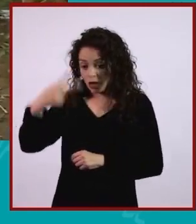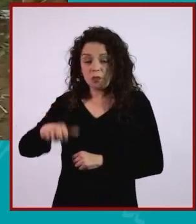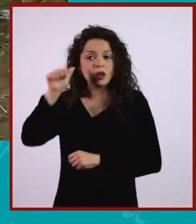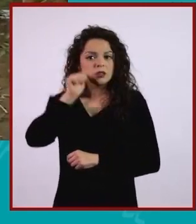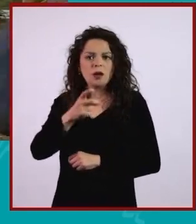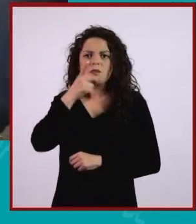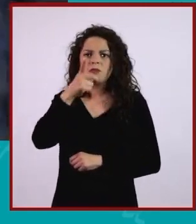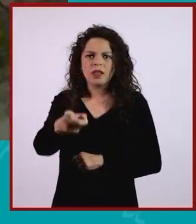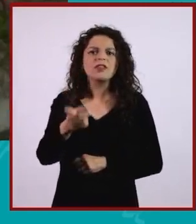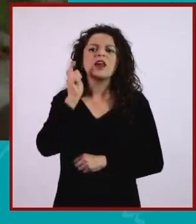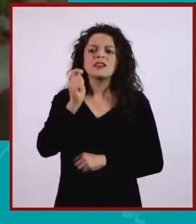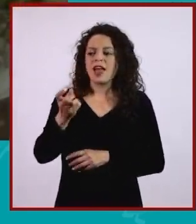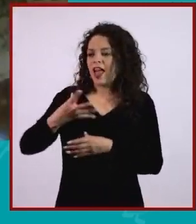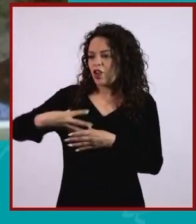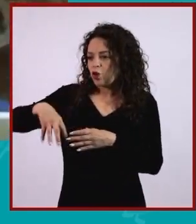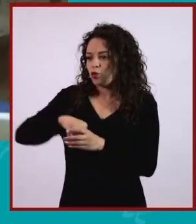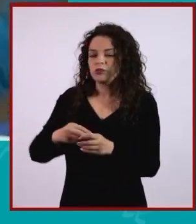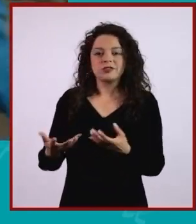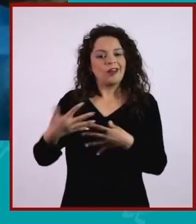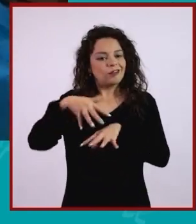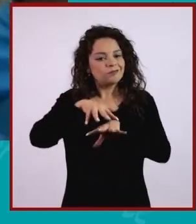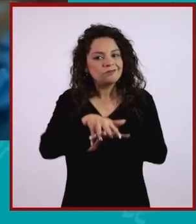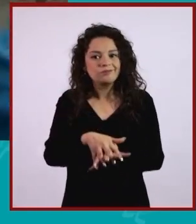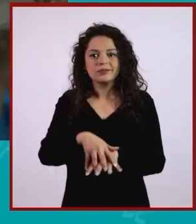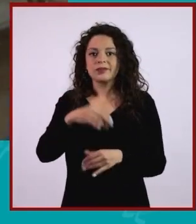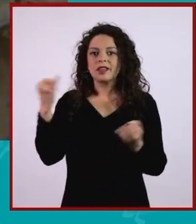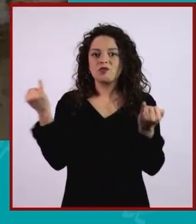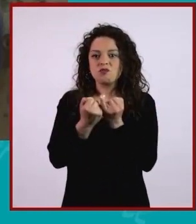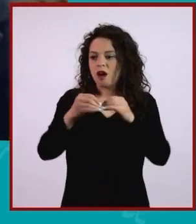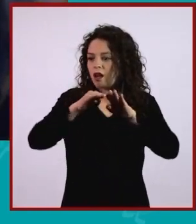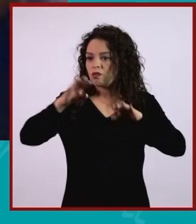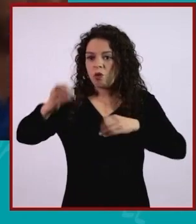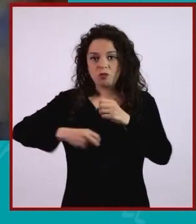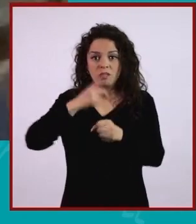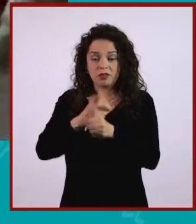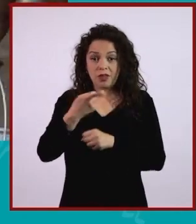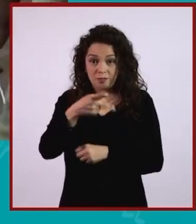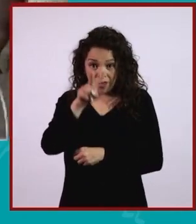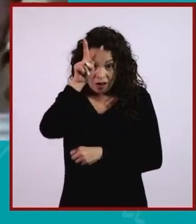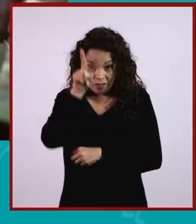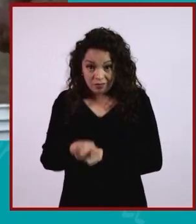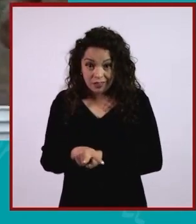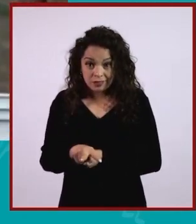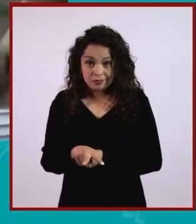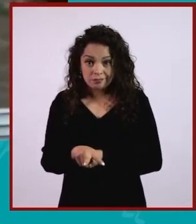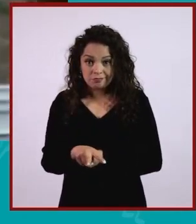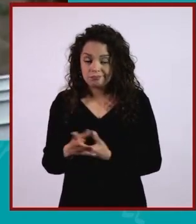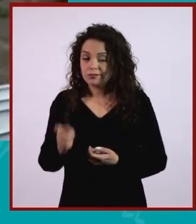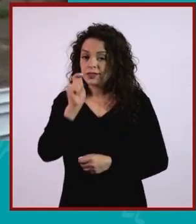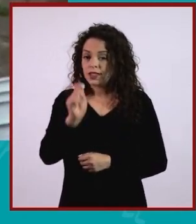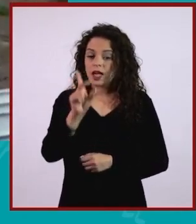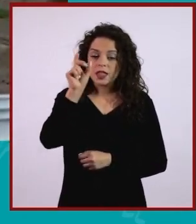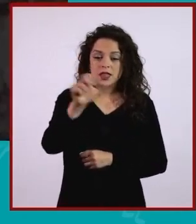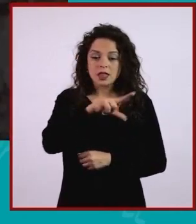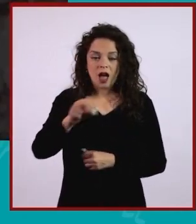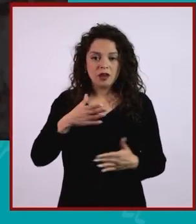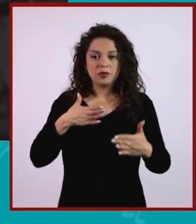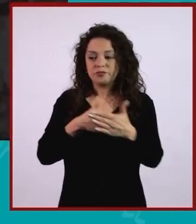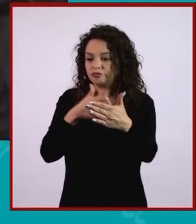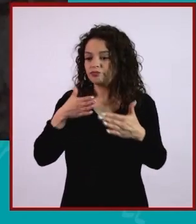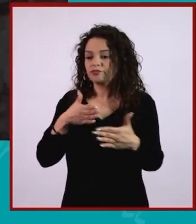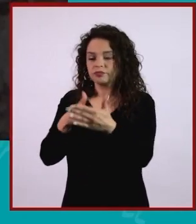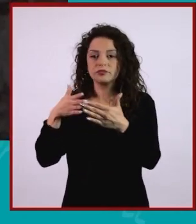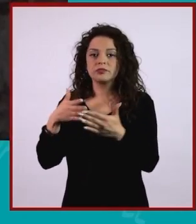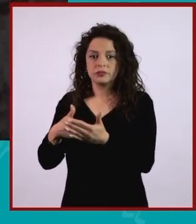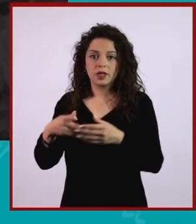mucho se habla de inclusión, de detener la violencia de género, de igualdad de oportunidades. Pero la paradoja recae en el daño y